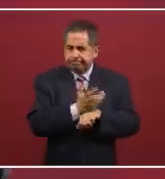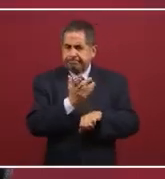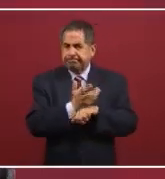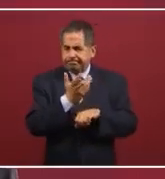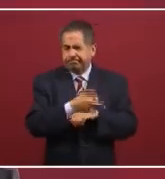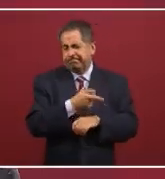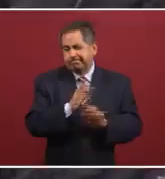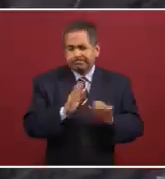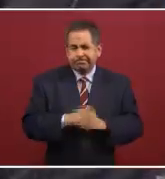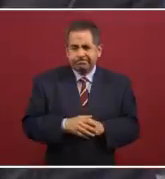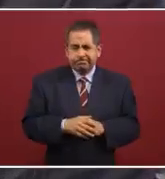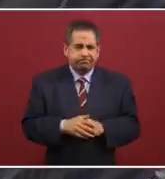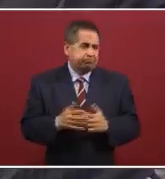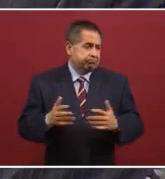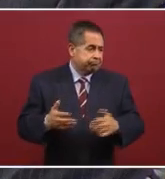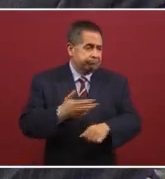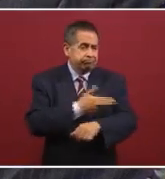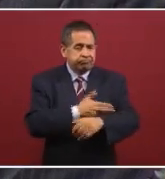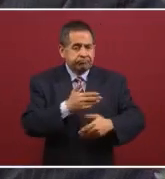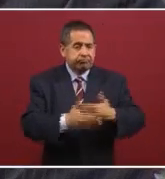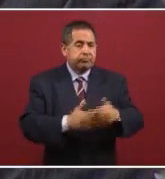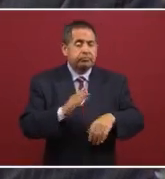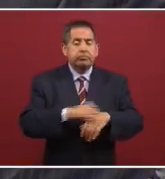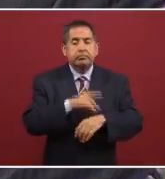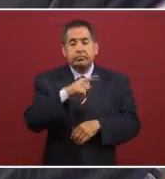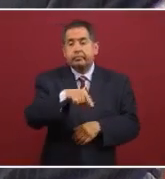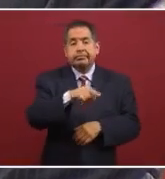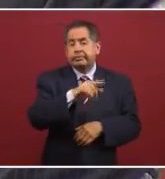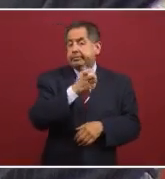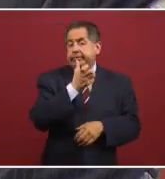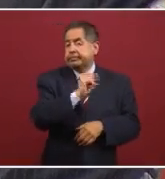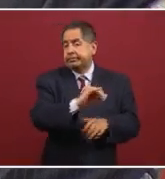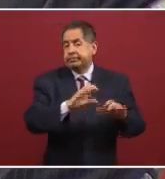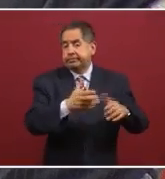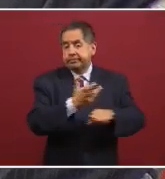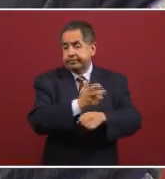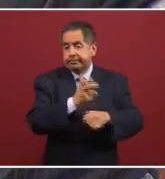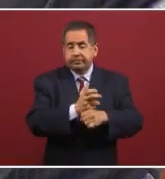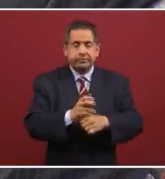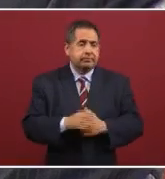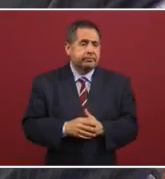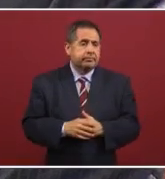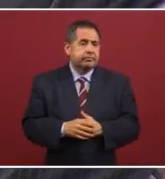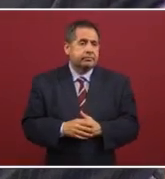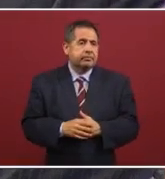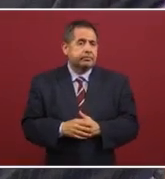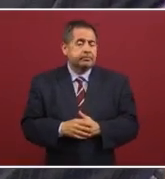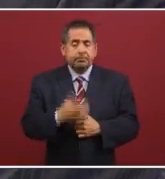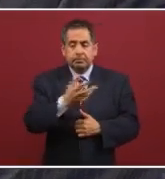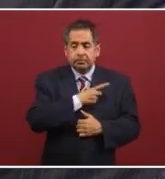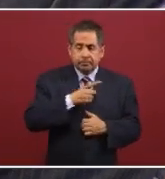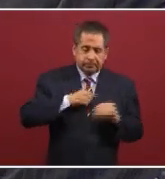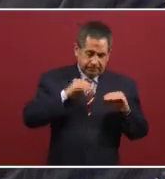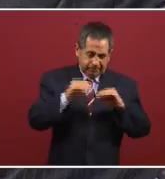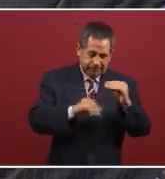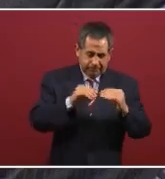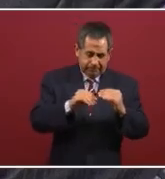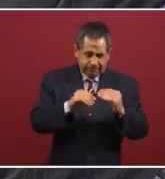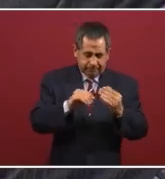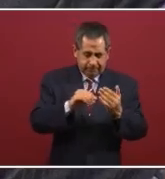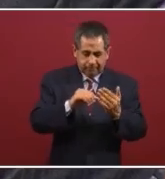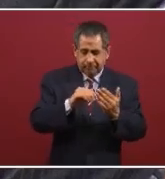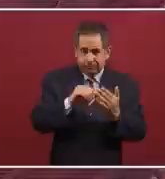Unidos. De procedimiento porque ellos tienen que elaborar del tratado una ley.